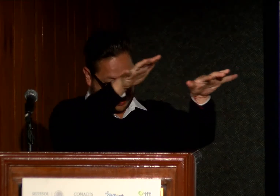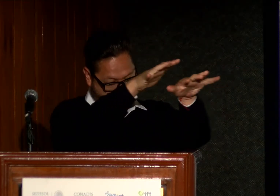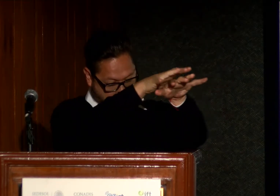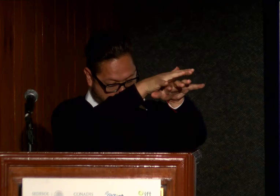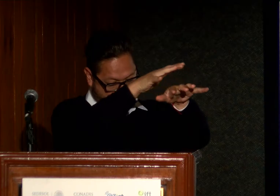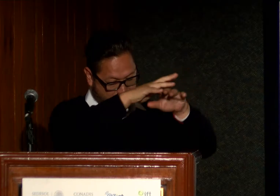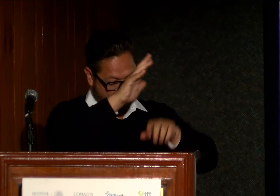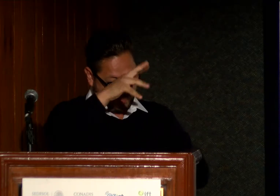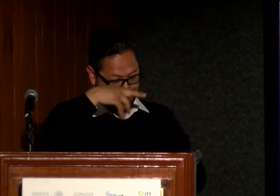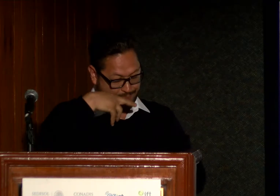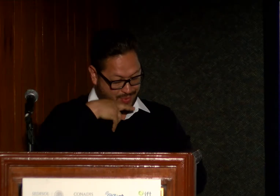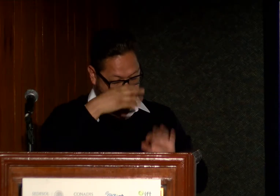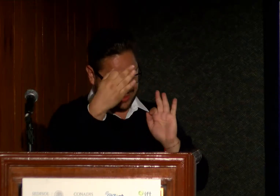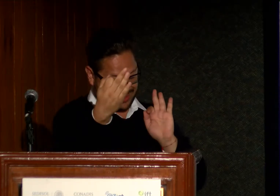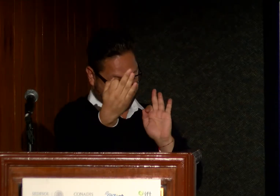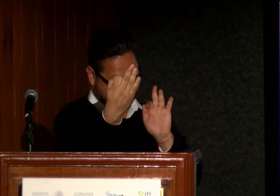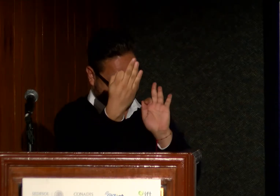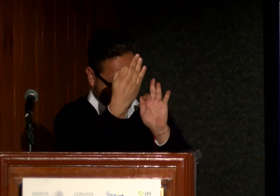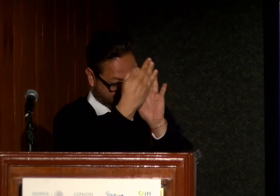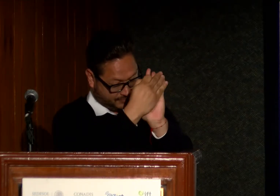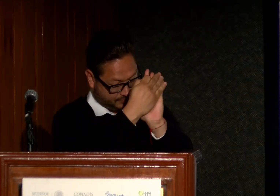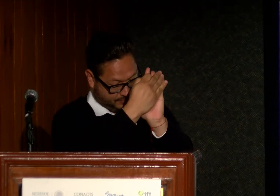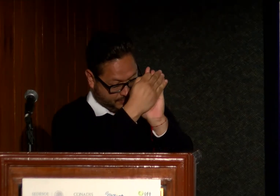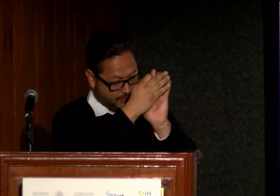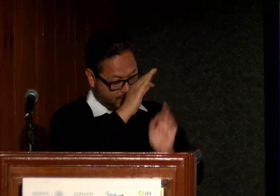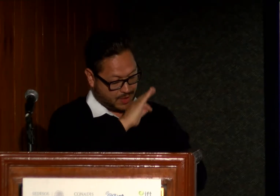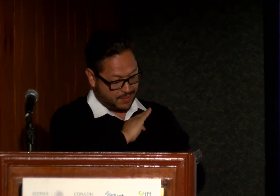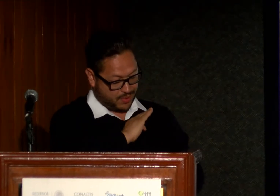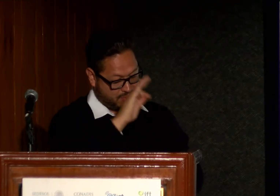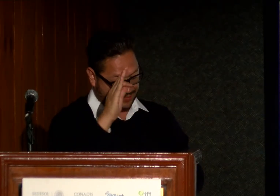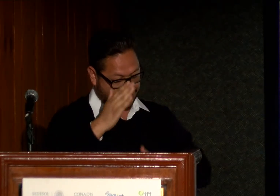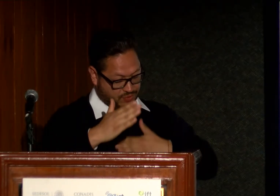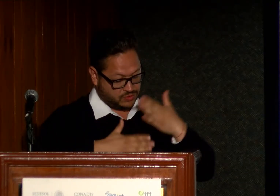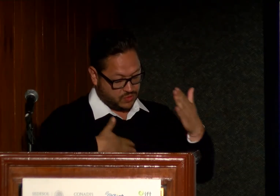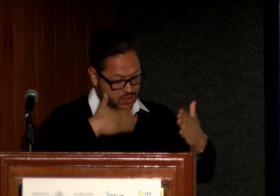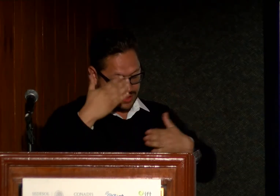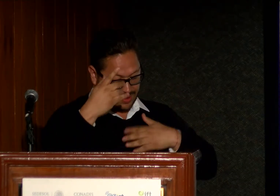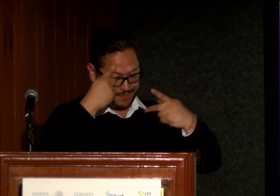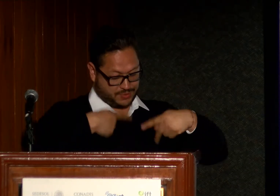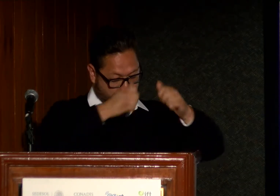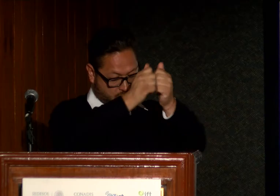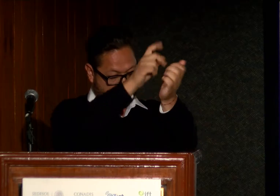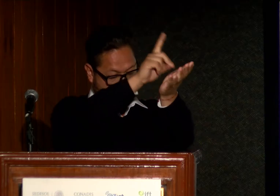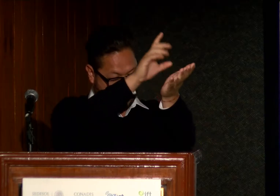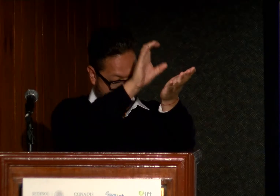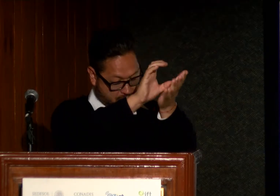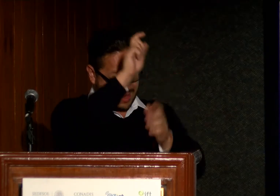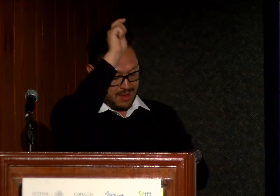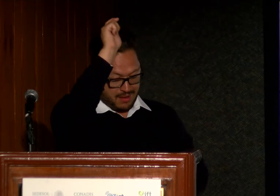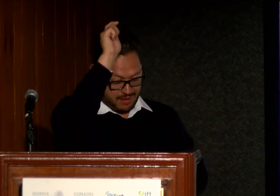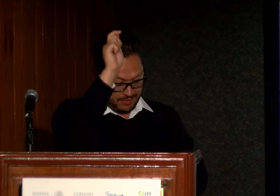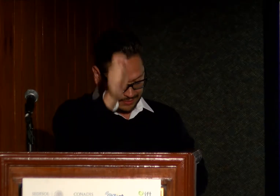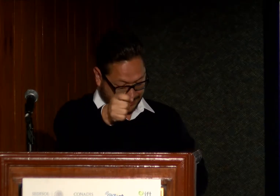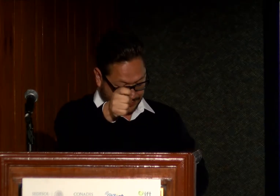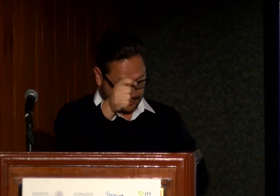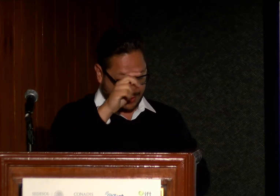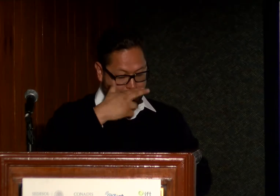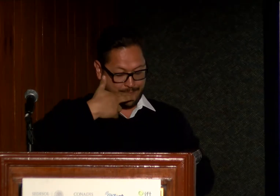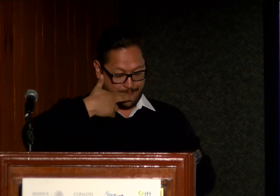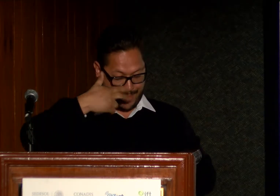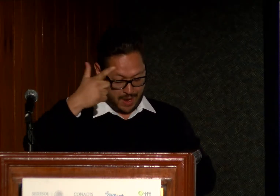de telecomunicaciones, eso ya se traduce en cambios que pronto y a mediano plazo podemos disfrutar